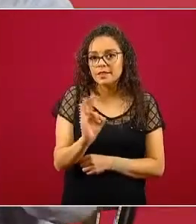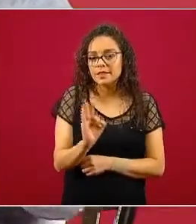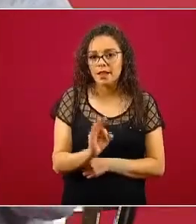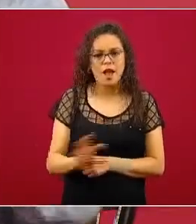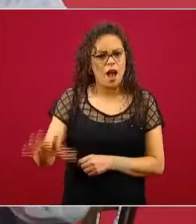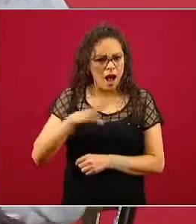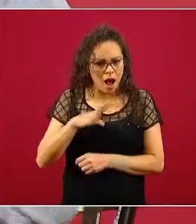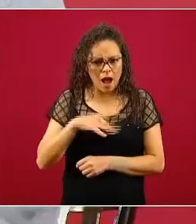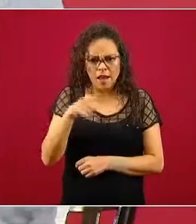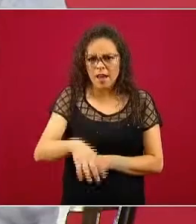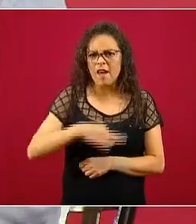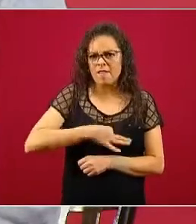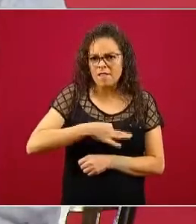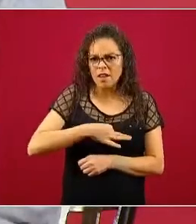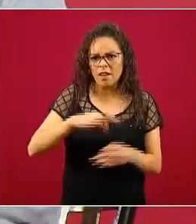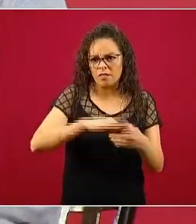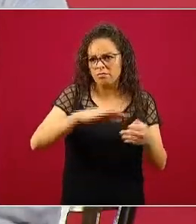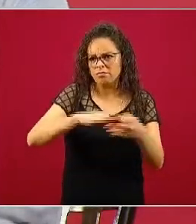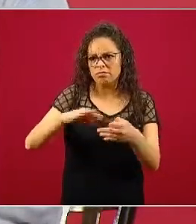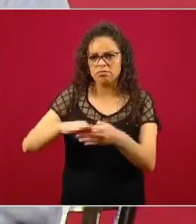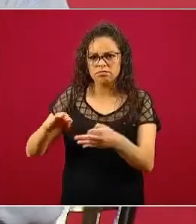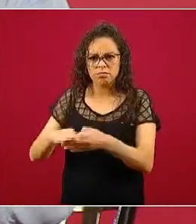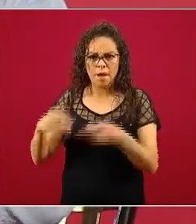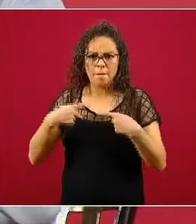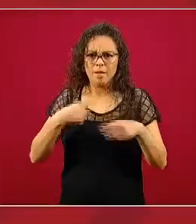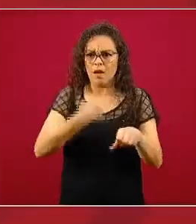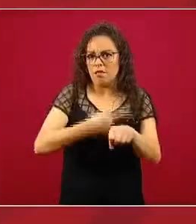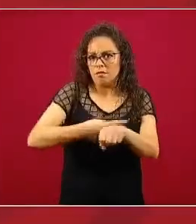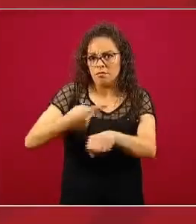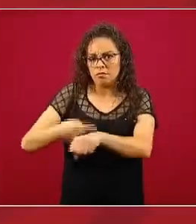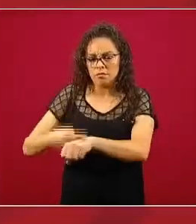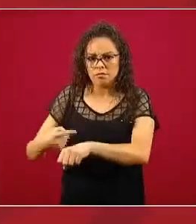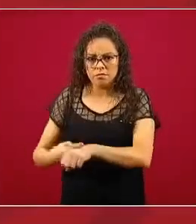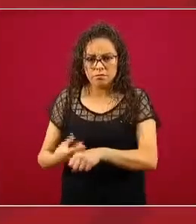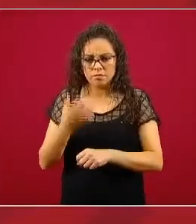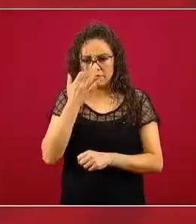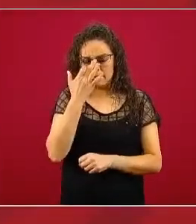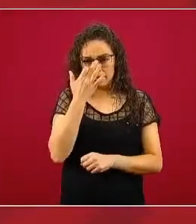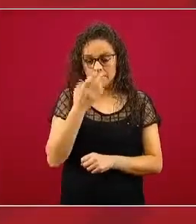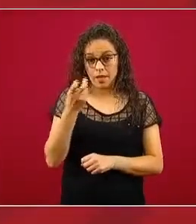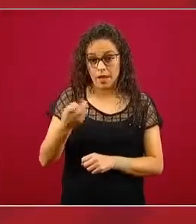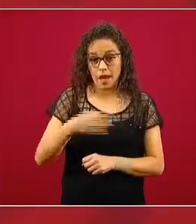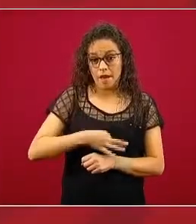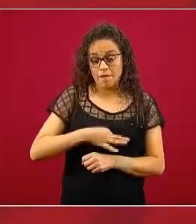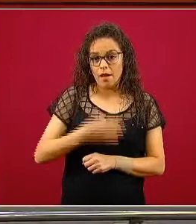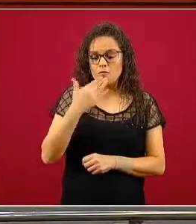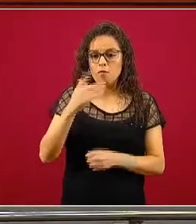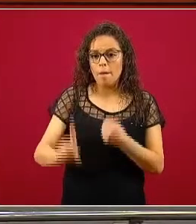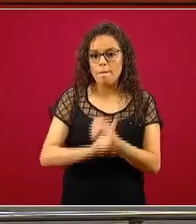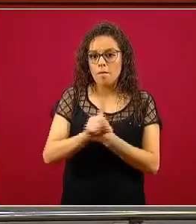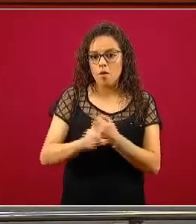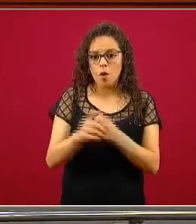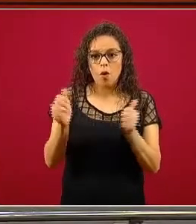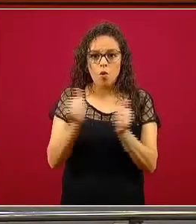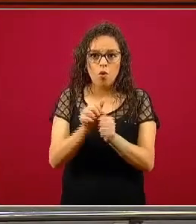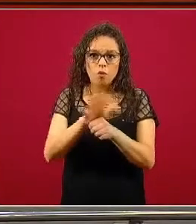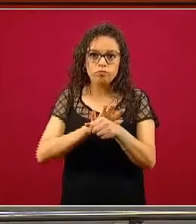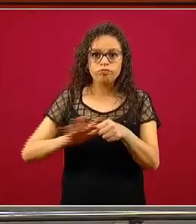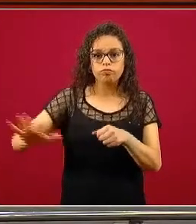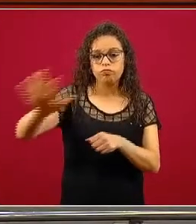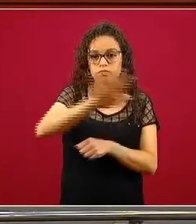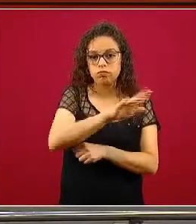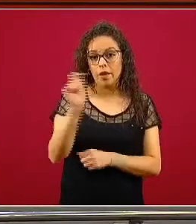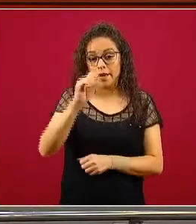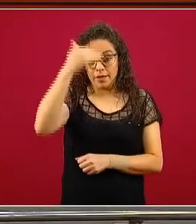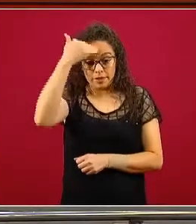virus esté frecuentemente en la población, y el virus no tiene reservorios ambientales que se conozca, pero nos falta